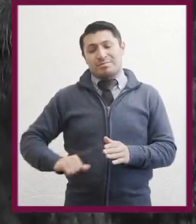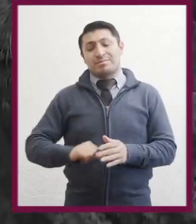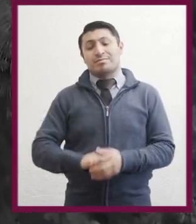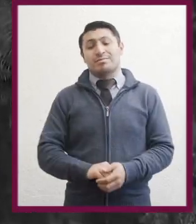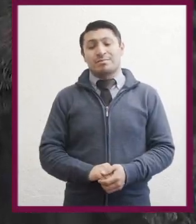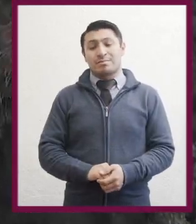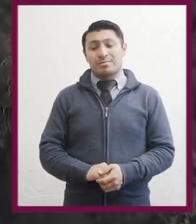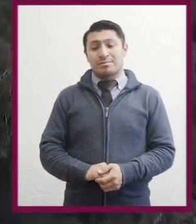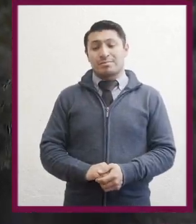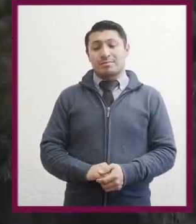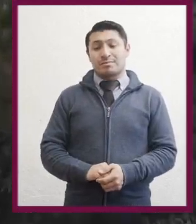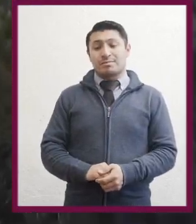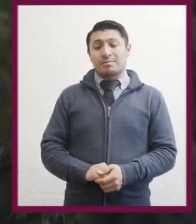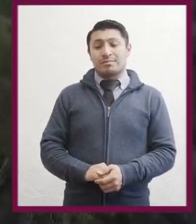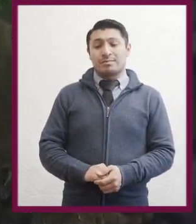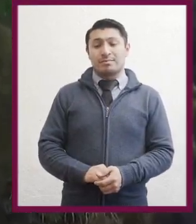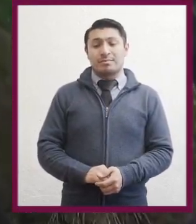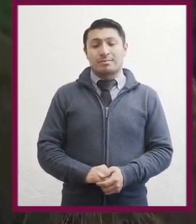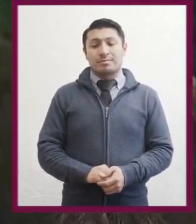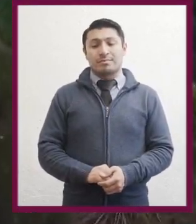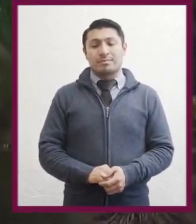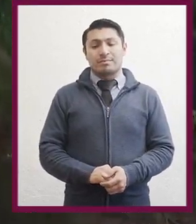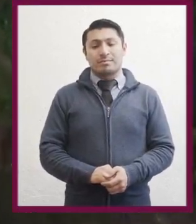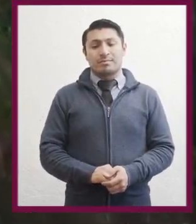de este tiempo.